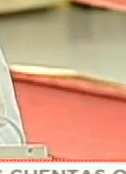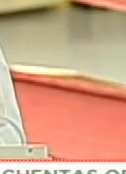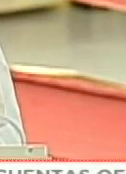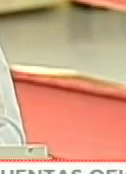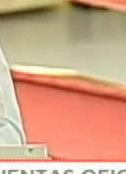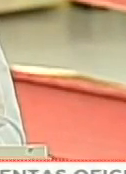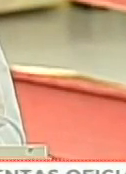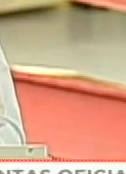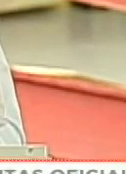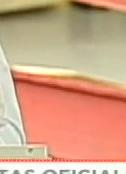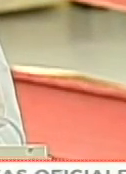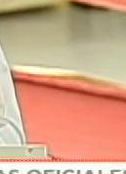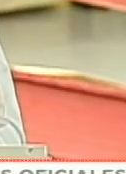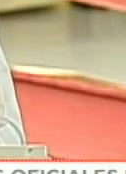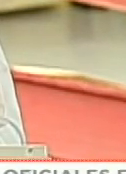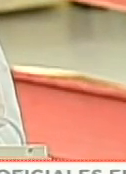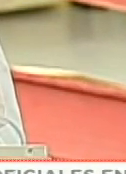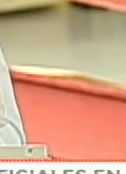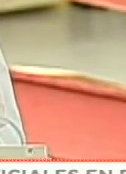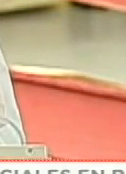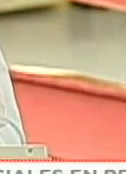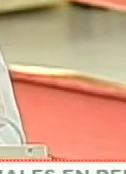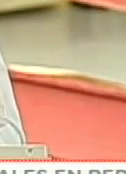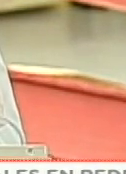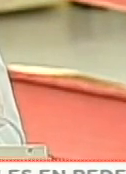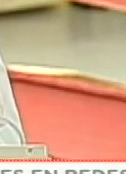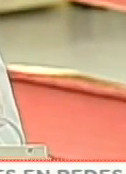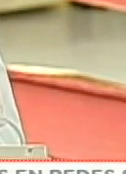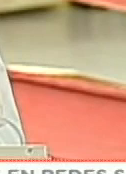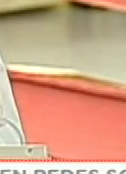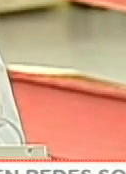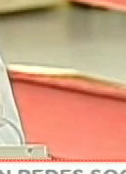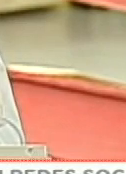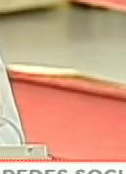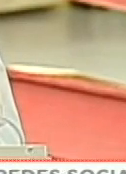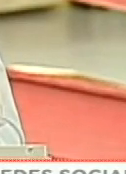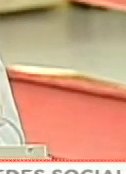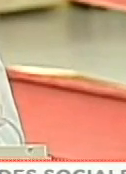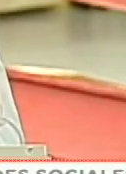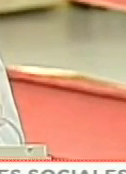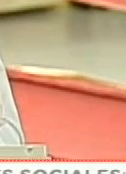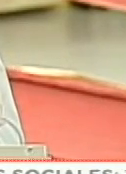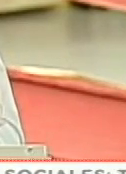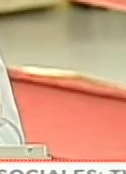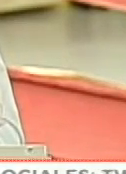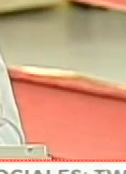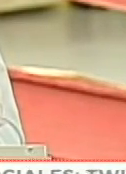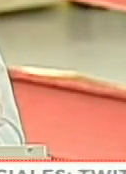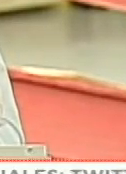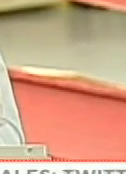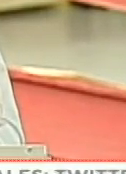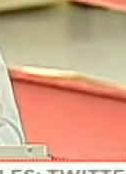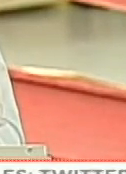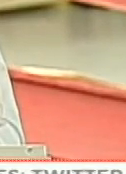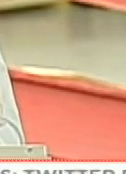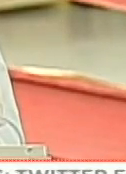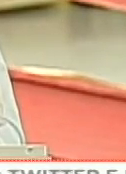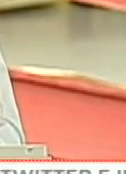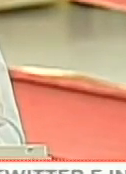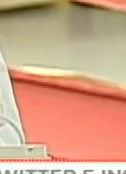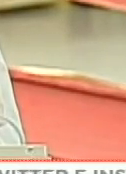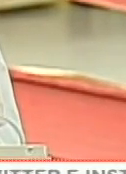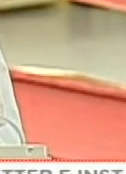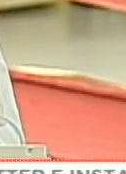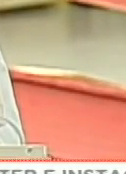industria aeronáutica y asimismo la industria ferroviaria. Hemos trabajado, estamos muy contentos, el trabajo que ha hecho el compañero Herrera Balsa ha sido